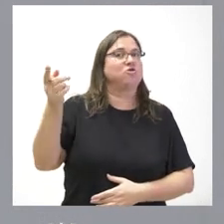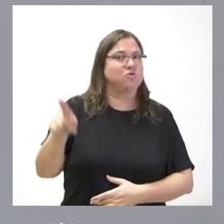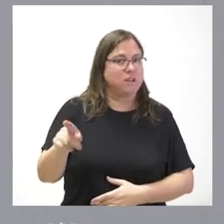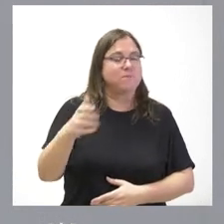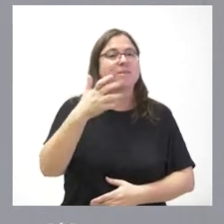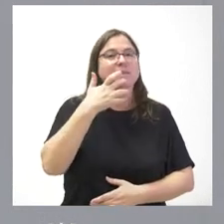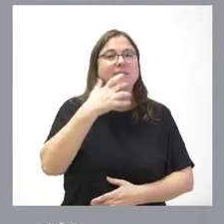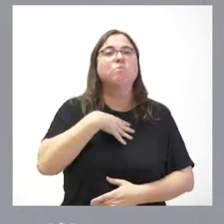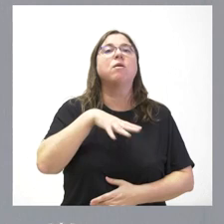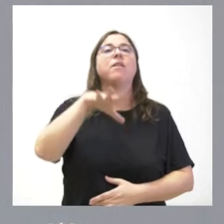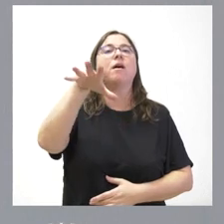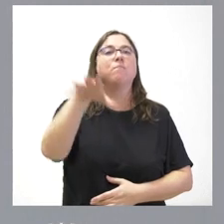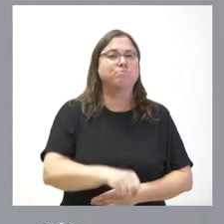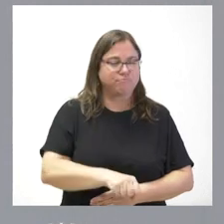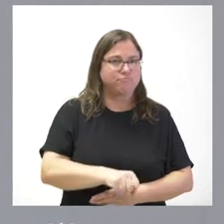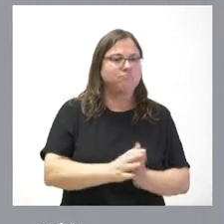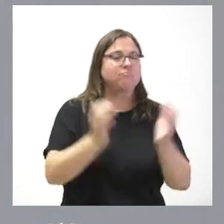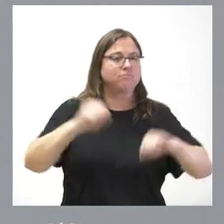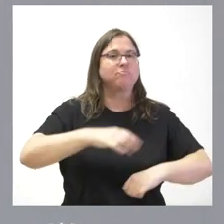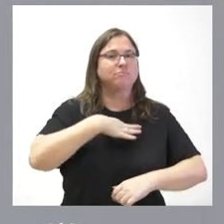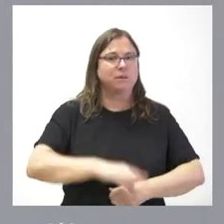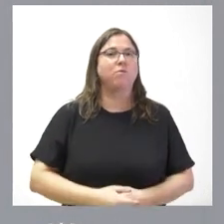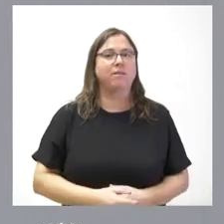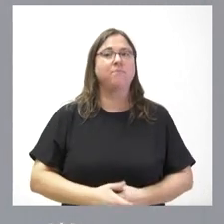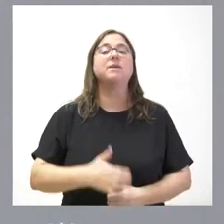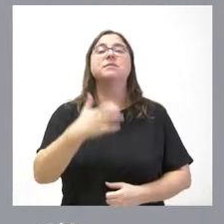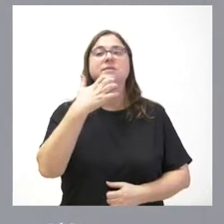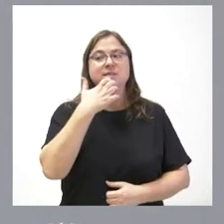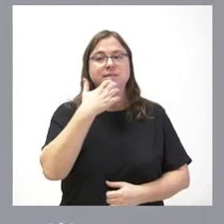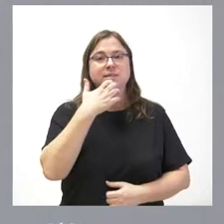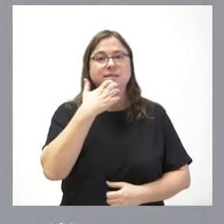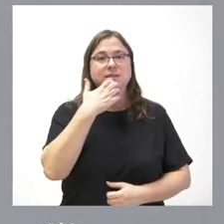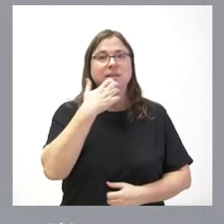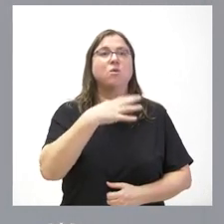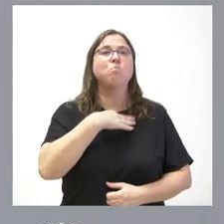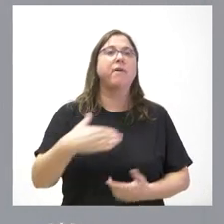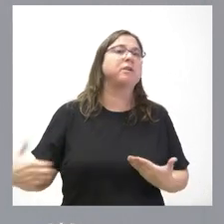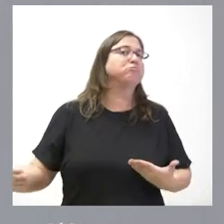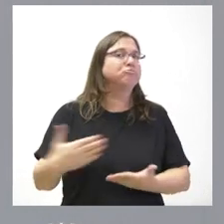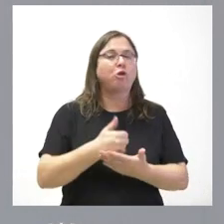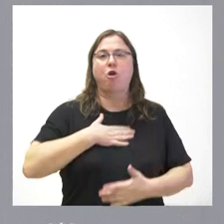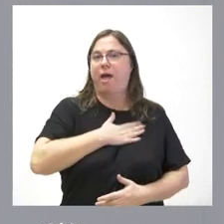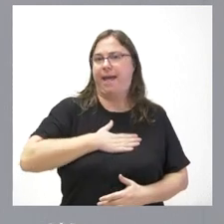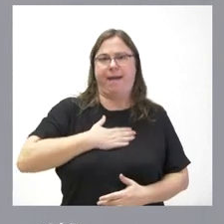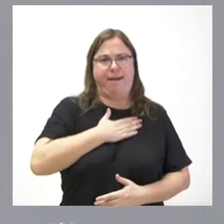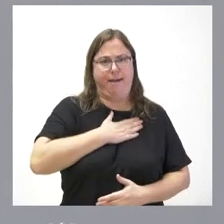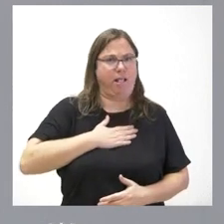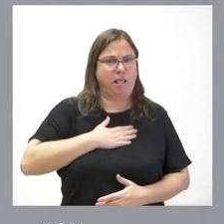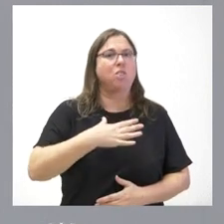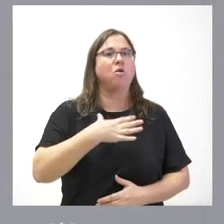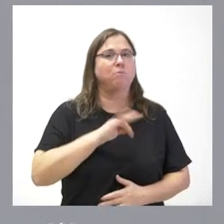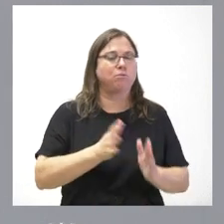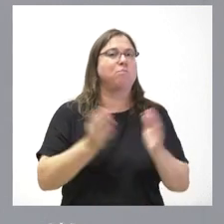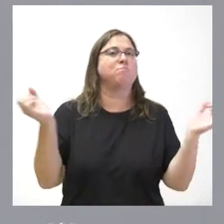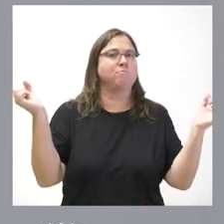poder aprobar el presupuesto de la comunidad Autónoma y si es así pues estaríamos todos encantados de que pudiéramos aprobar un